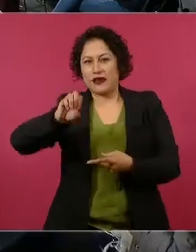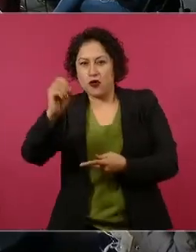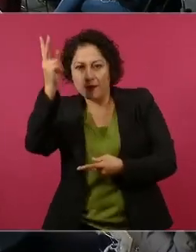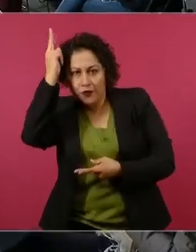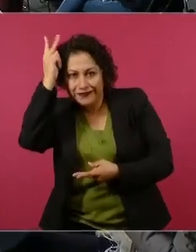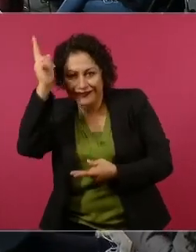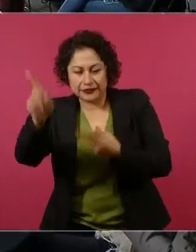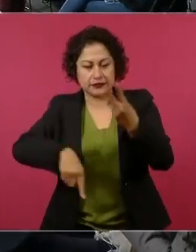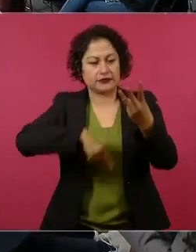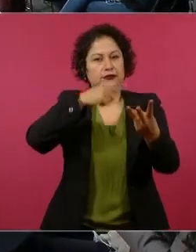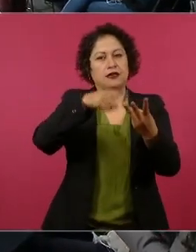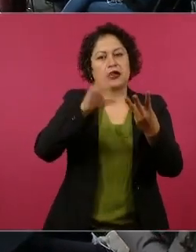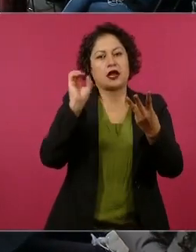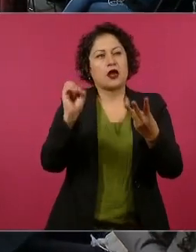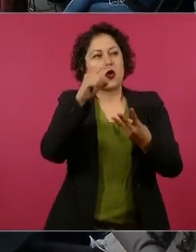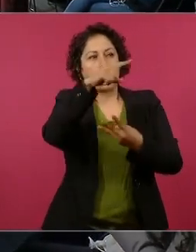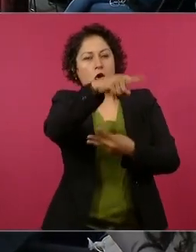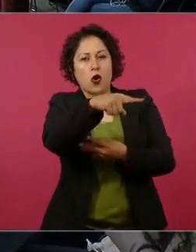¿sí?, es